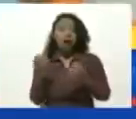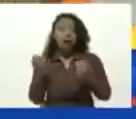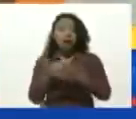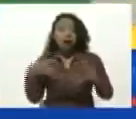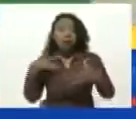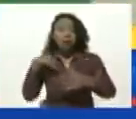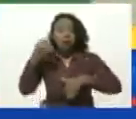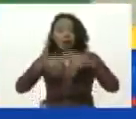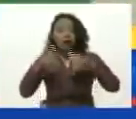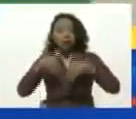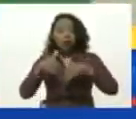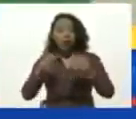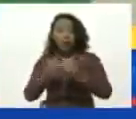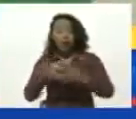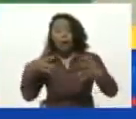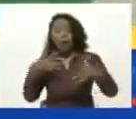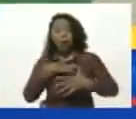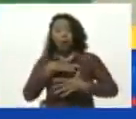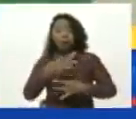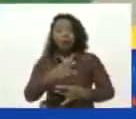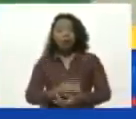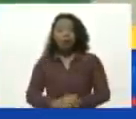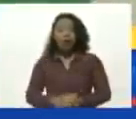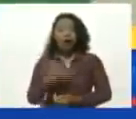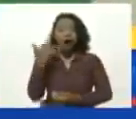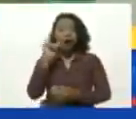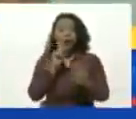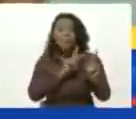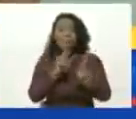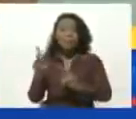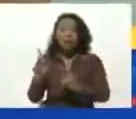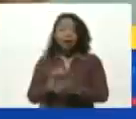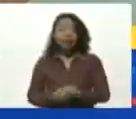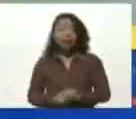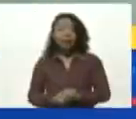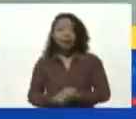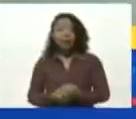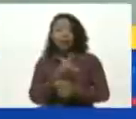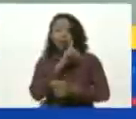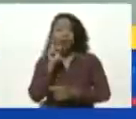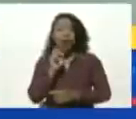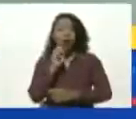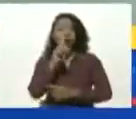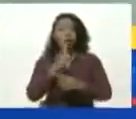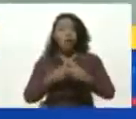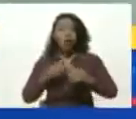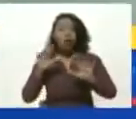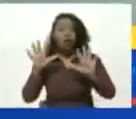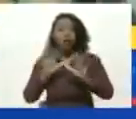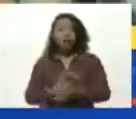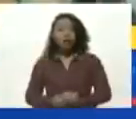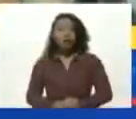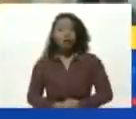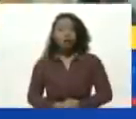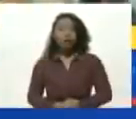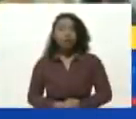electoral, que es un campo interesante, tenemos un plan que se llama el 1x10.